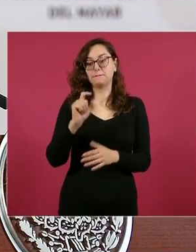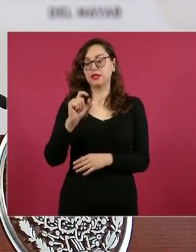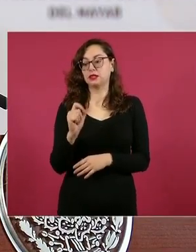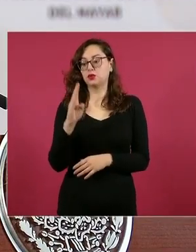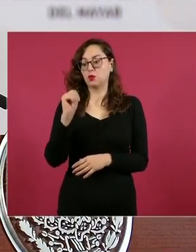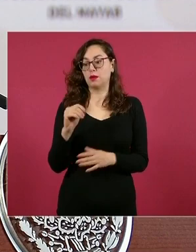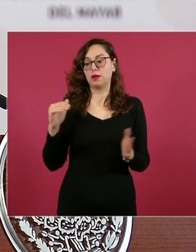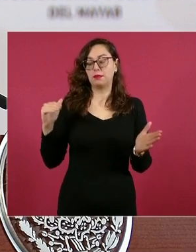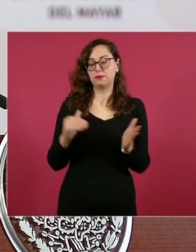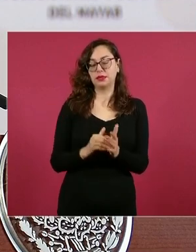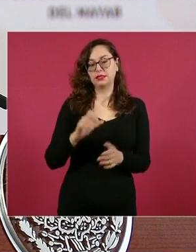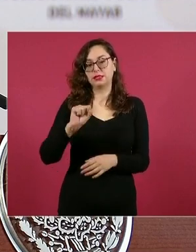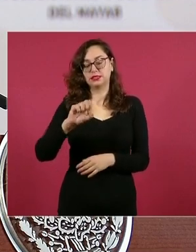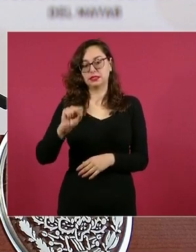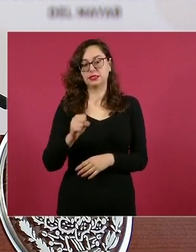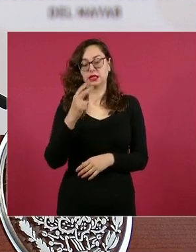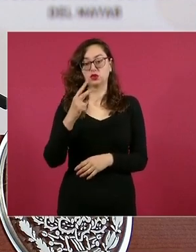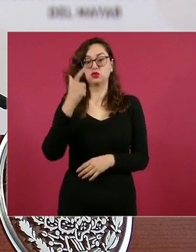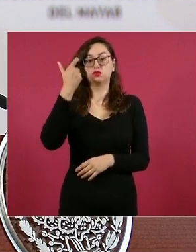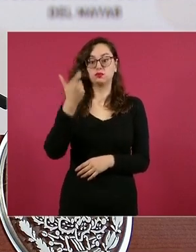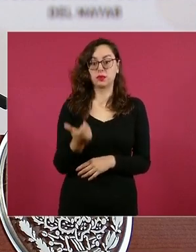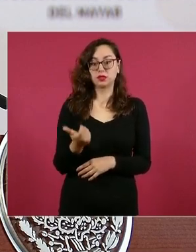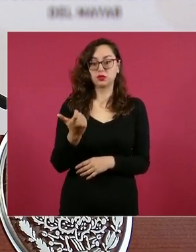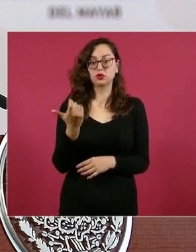pes con 50